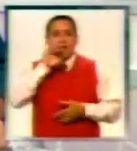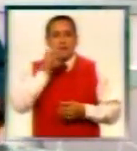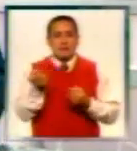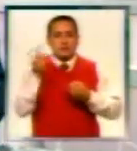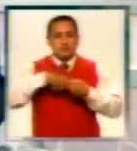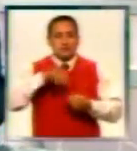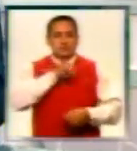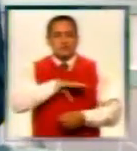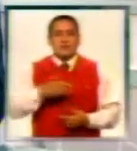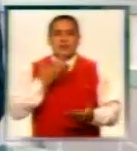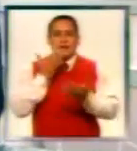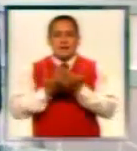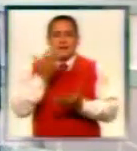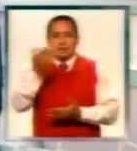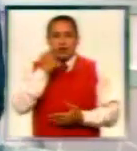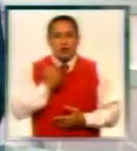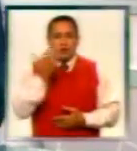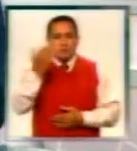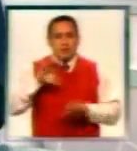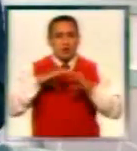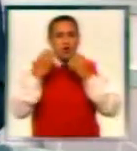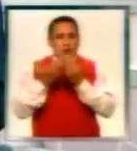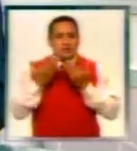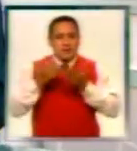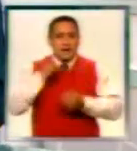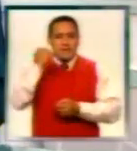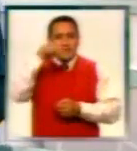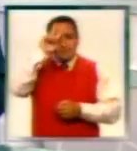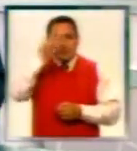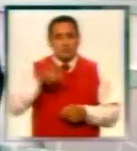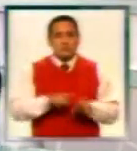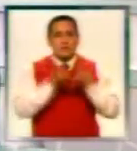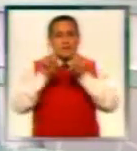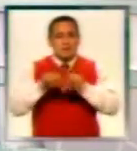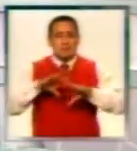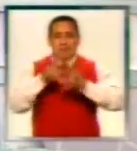inclusión social. Muchísimas gracias, señor Freddy Otárola, vocero de Gana Perú, por su participación.